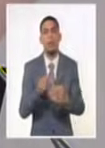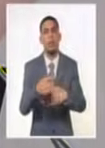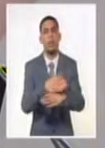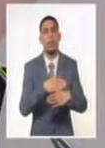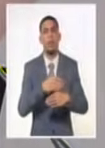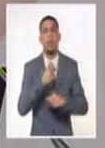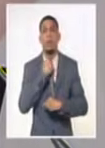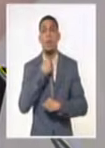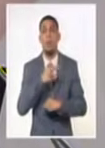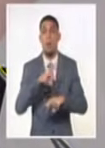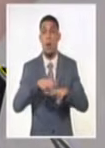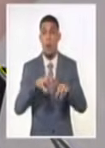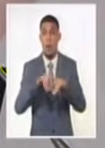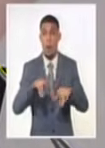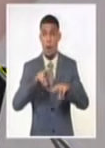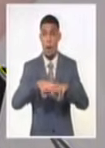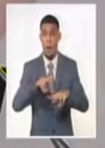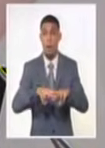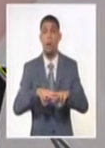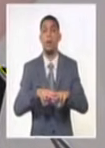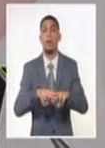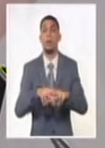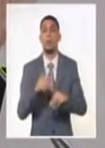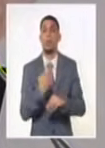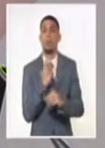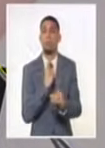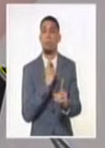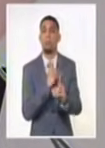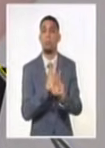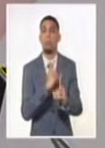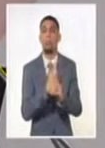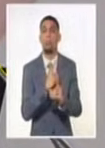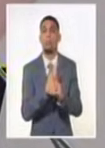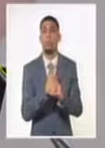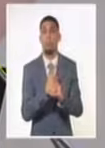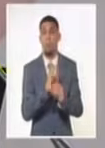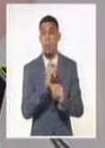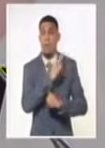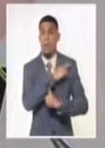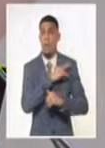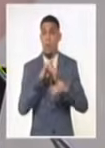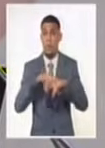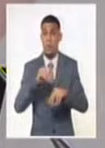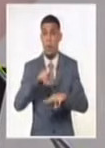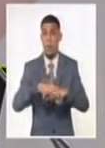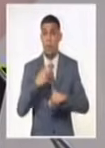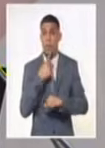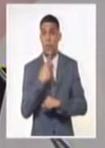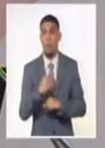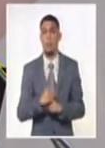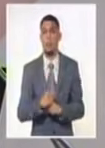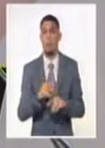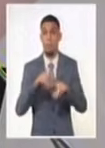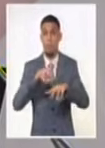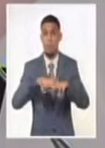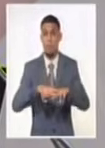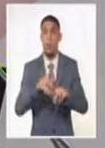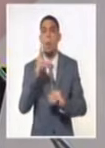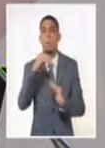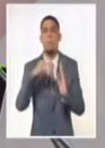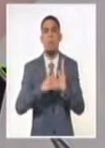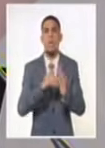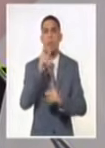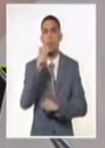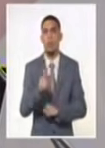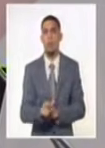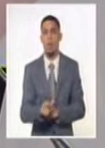Universidad de La Habana nosotros conversábamos con la rectora y ella nos decía, yo tengo municipios de más de 1000 estudiantes. O sea, la Universidad de La Habana tiene más de 1000 estudiantes en varios municipios de la